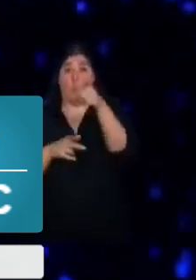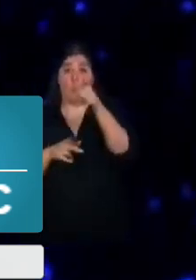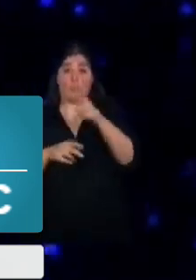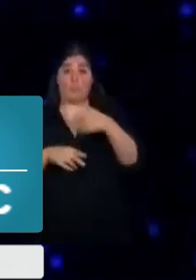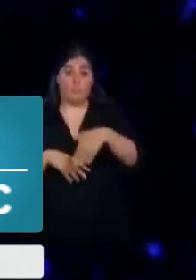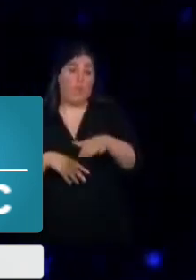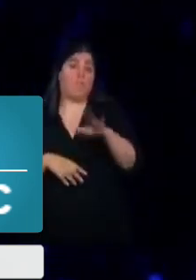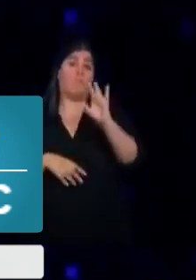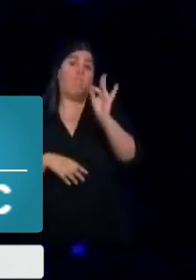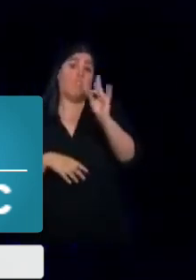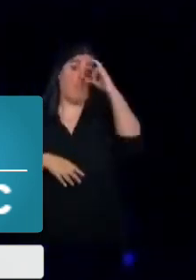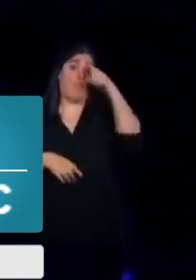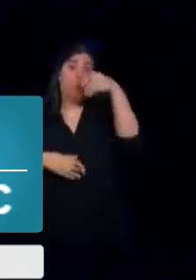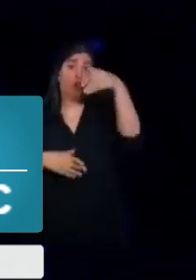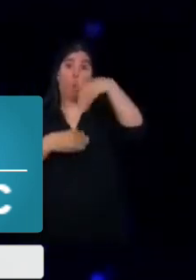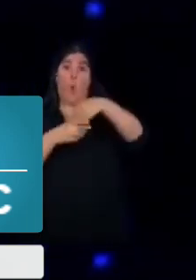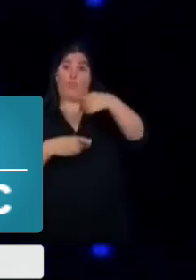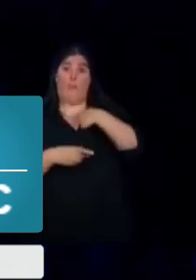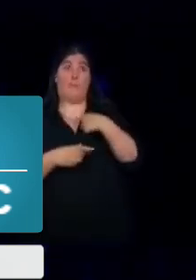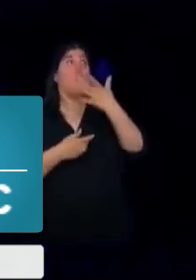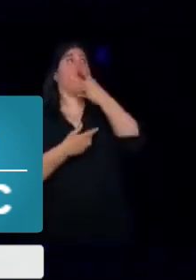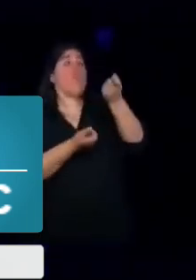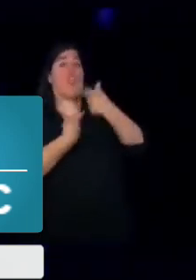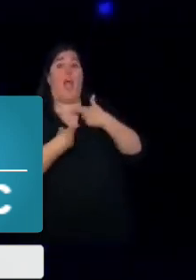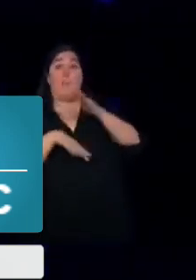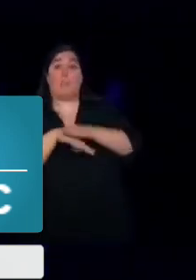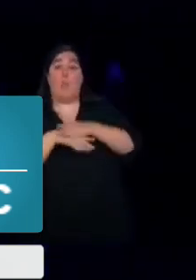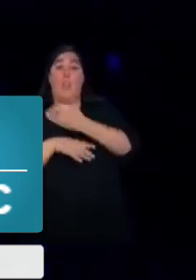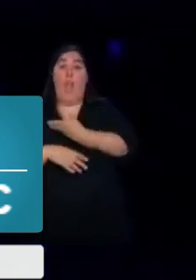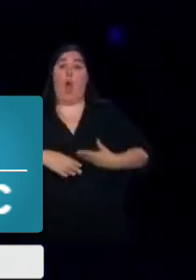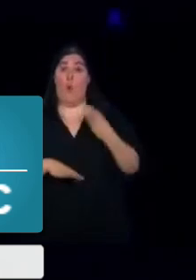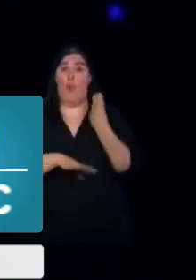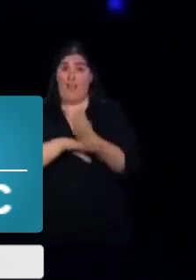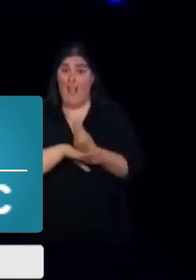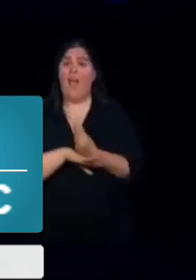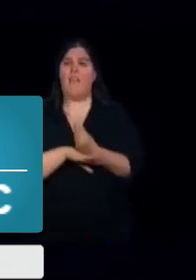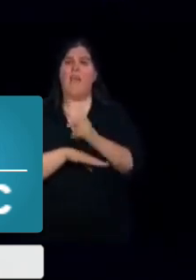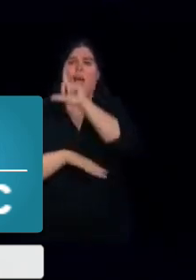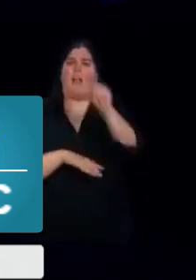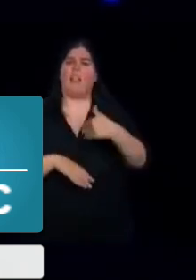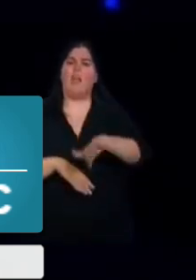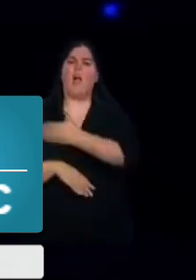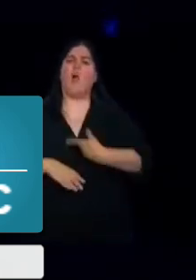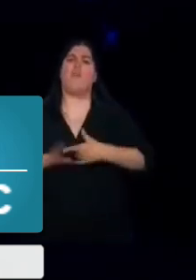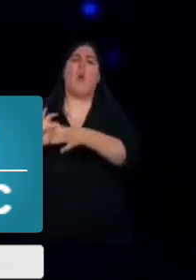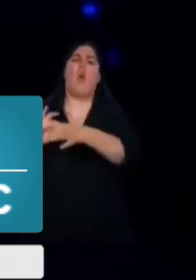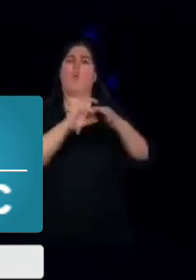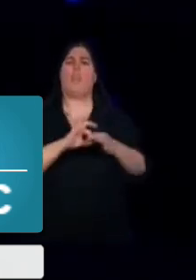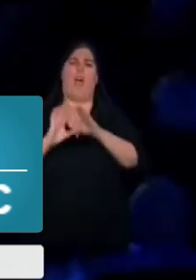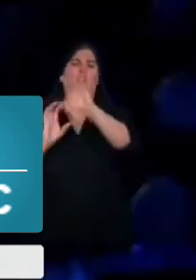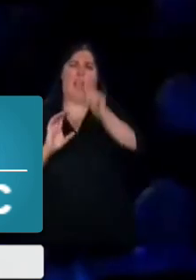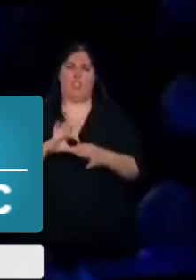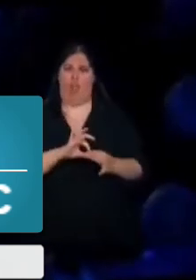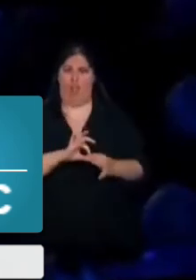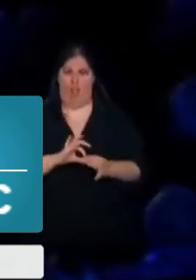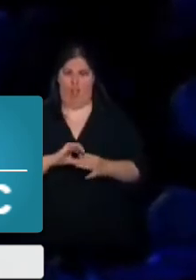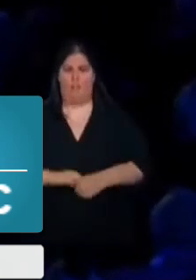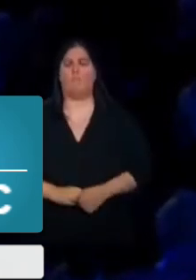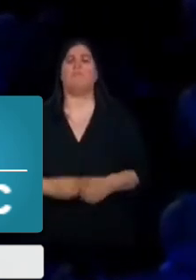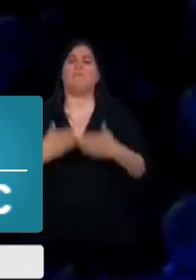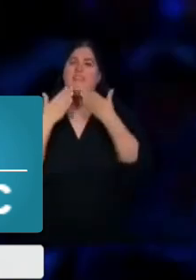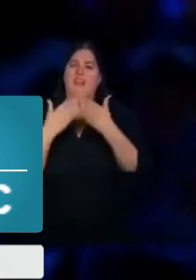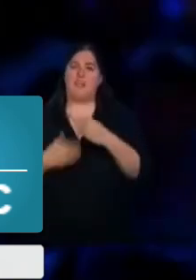asesores de campaña tratando contrarreloj de poder captar esos votos que estamos hablando los que fueron a bulrich